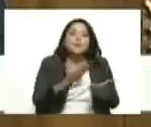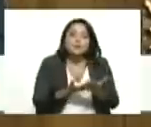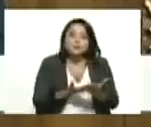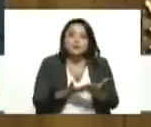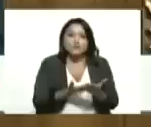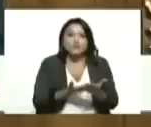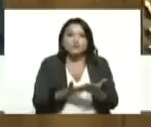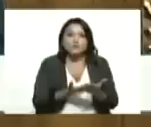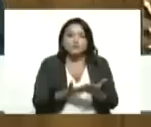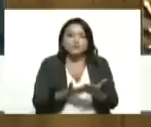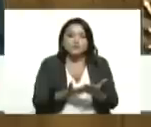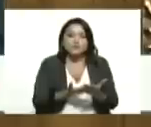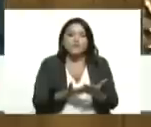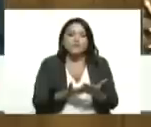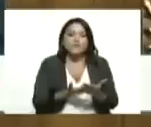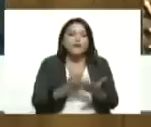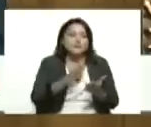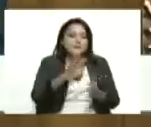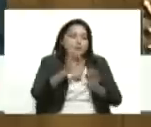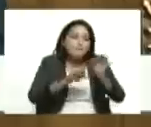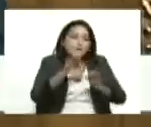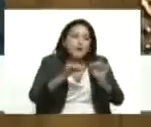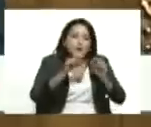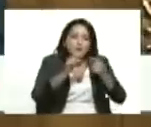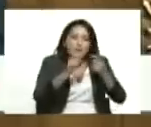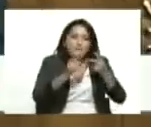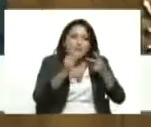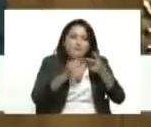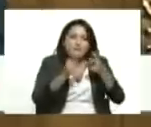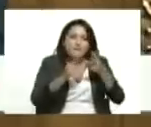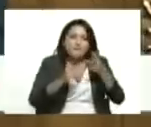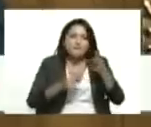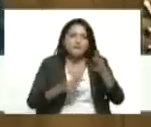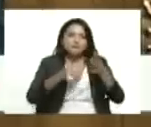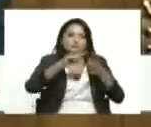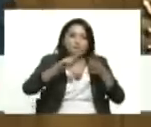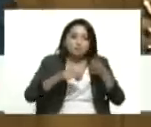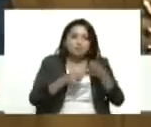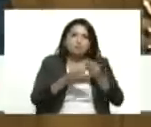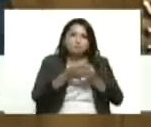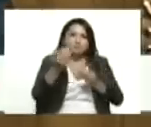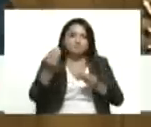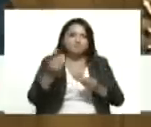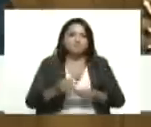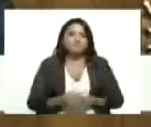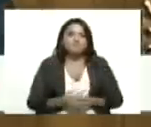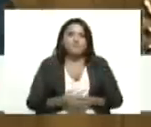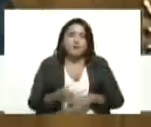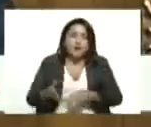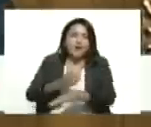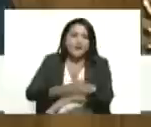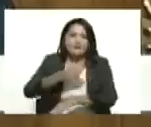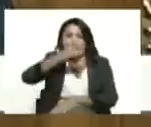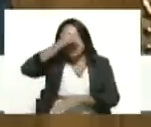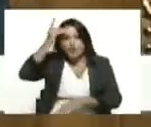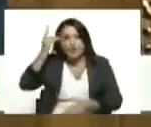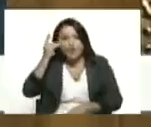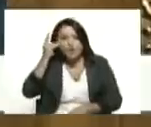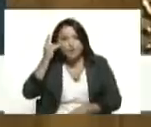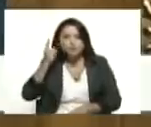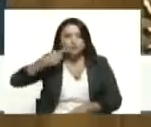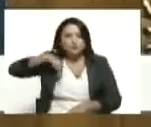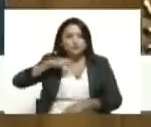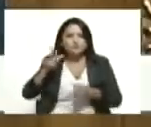con su correspondiente exposición de motivos, que en boca del diputado Diosdado Cabello hemos